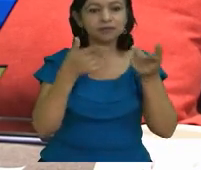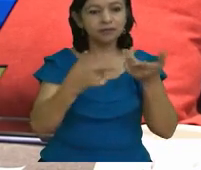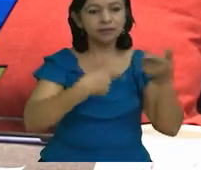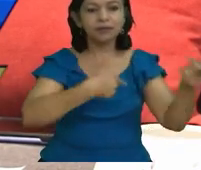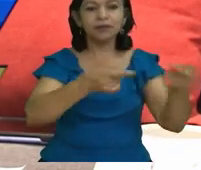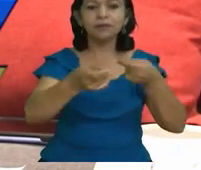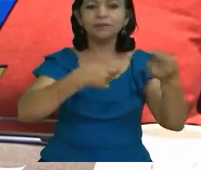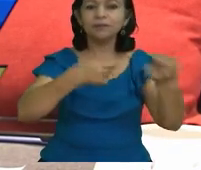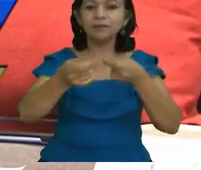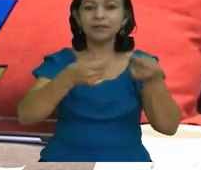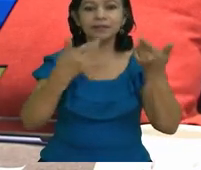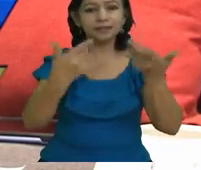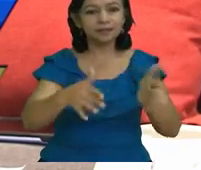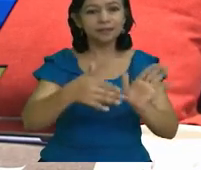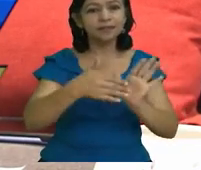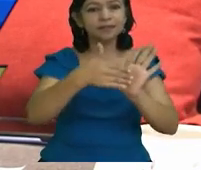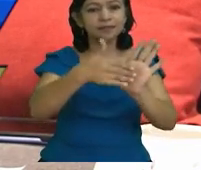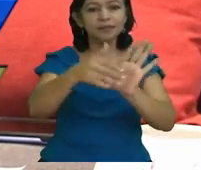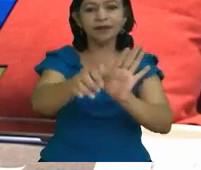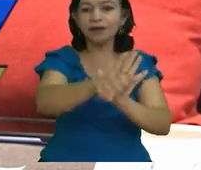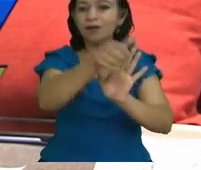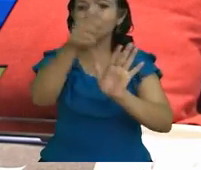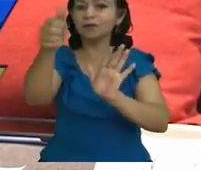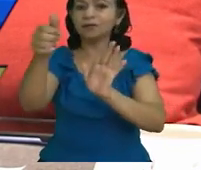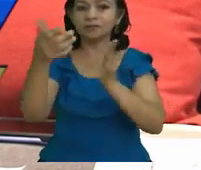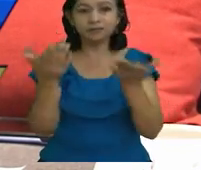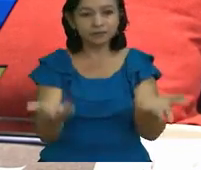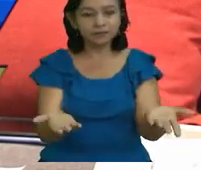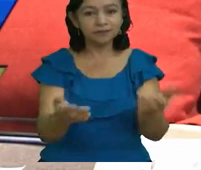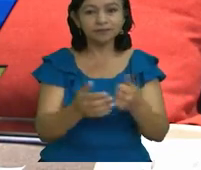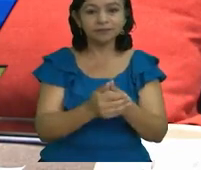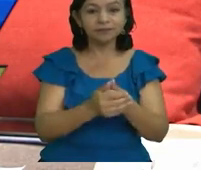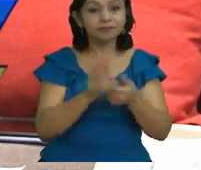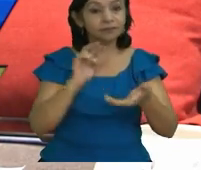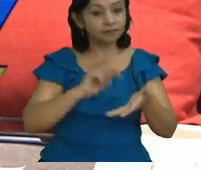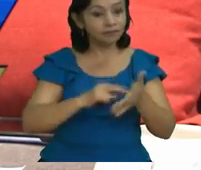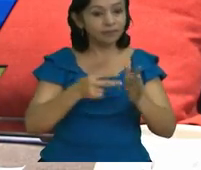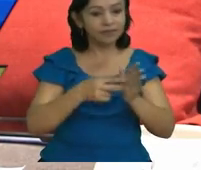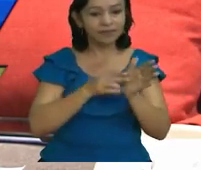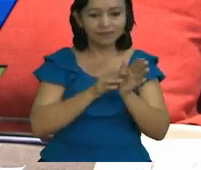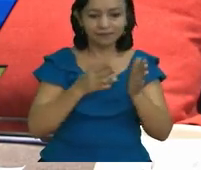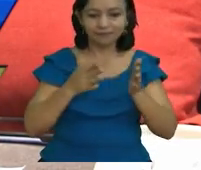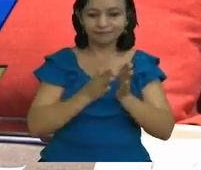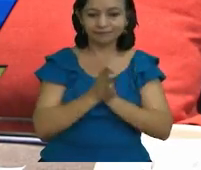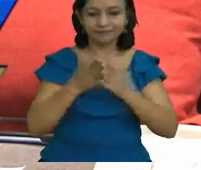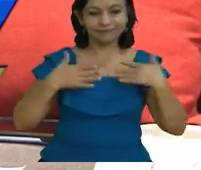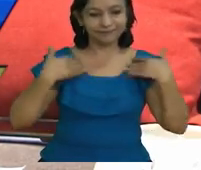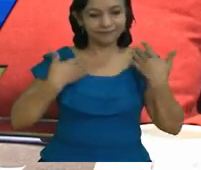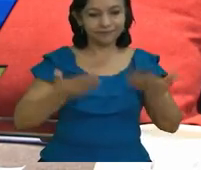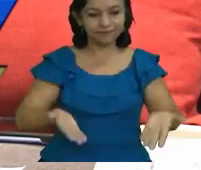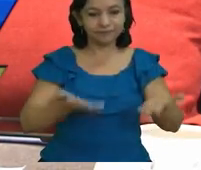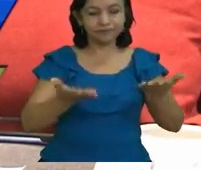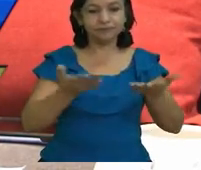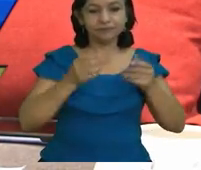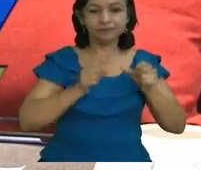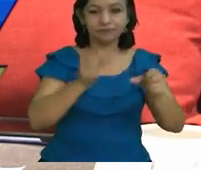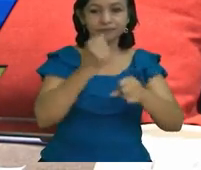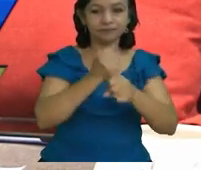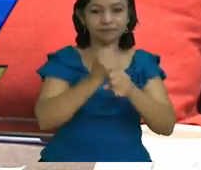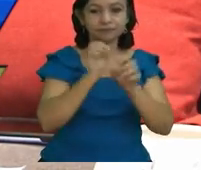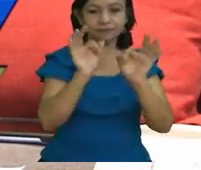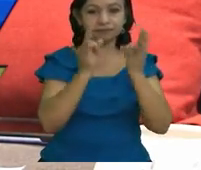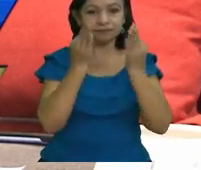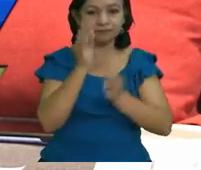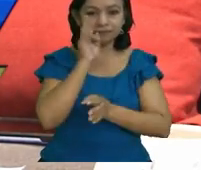de eso, ya ofrecen sus productos a otros niveles. Entonces, eso realmente te motiva a seguir trabajando, porque tenés resultados. Ver familia